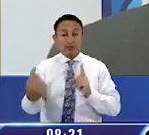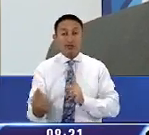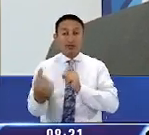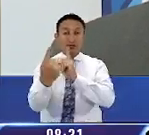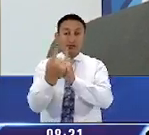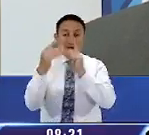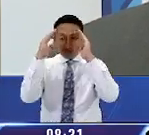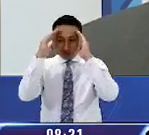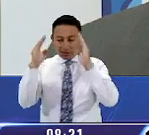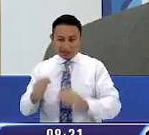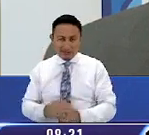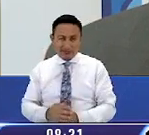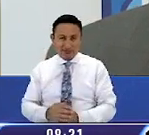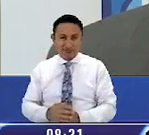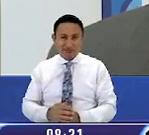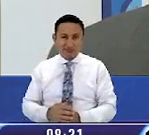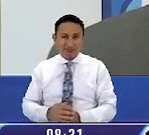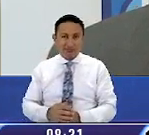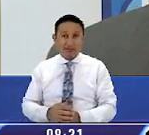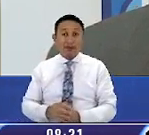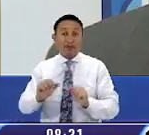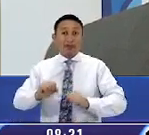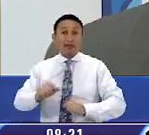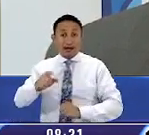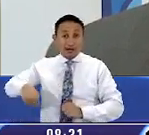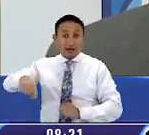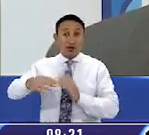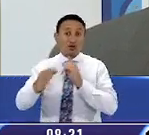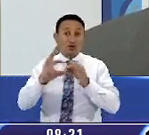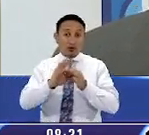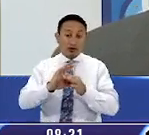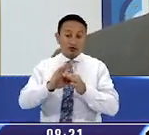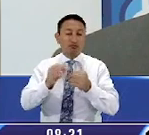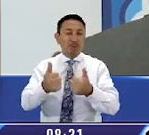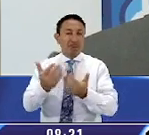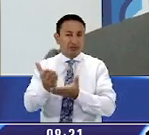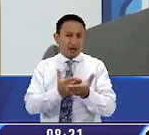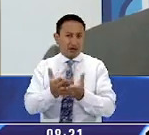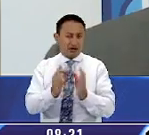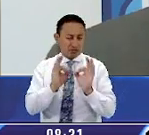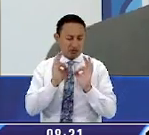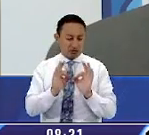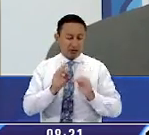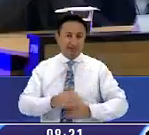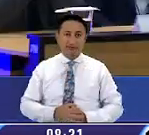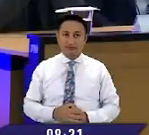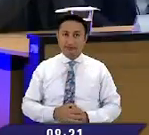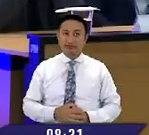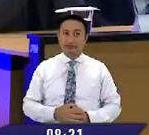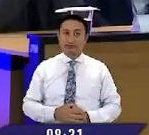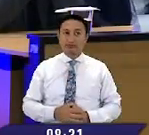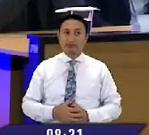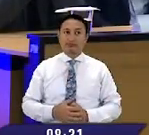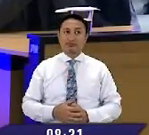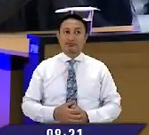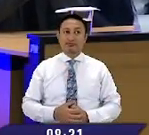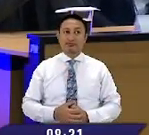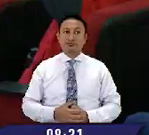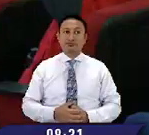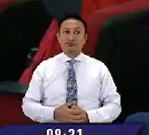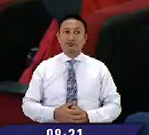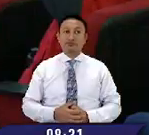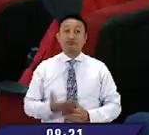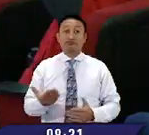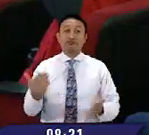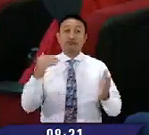cliente, ¿no es cierto? Y esto también permite que los compañeros puedan dar un mejor servicio a nuestros compañeros comerciantes. Informaron que en una nueva fase